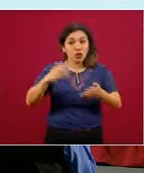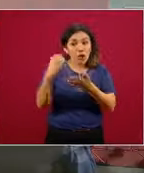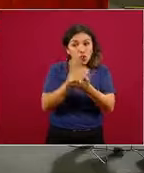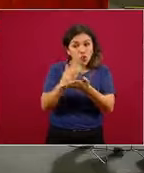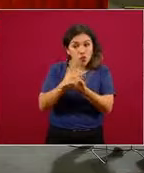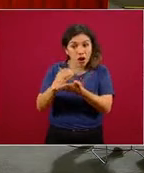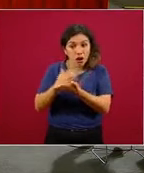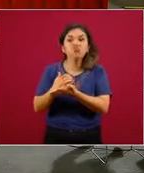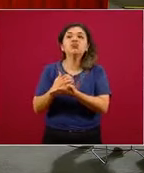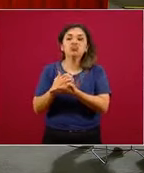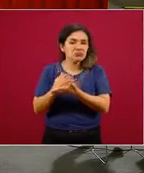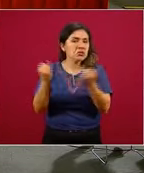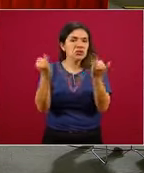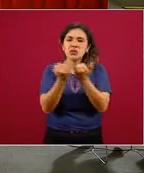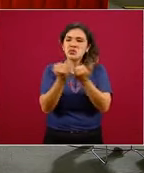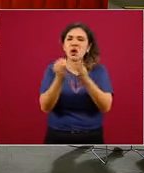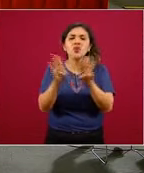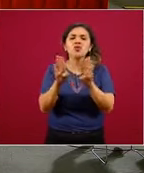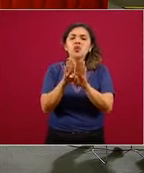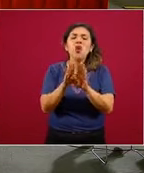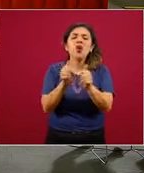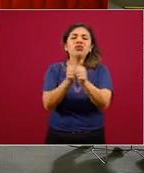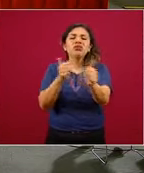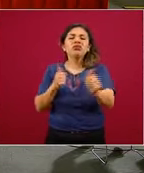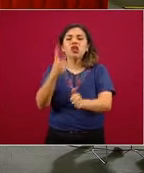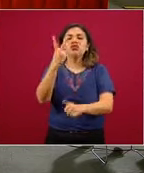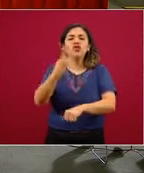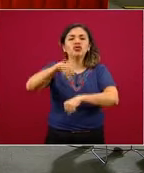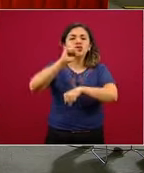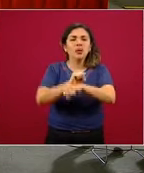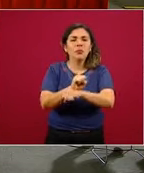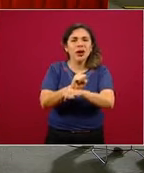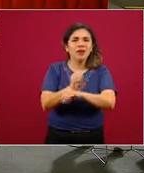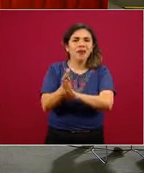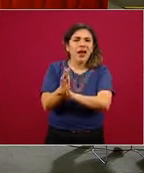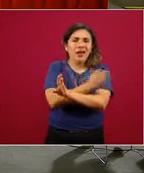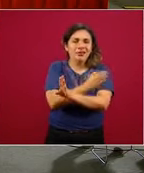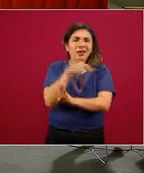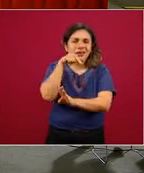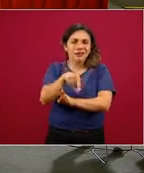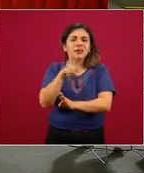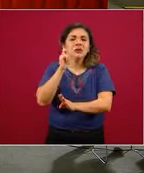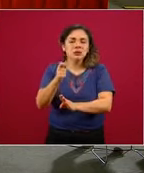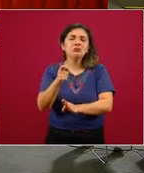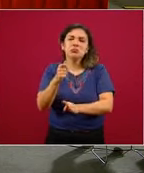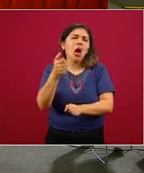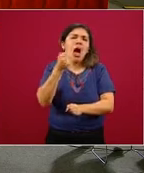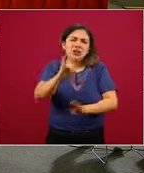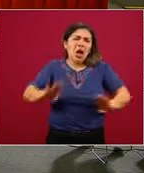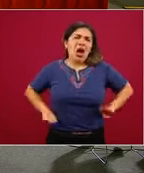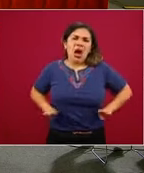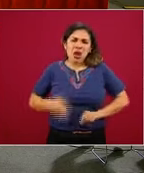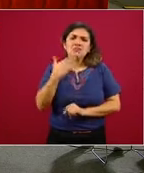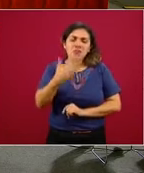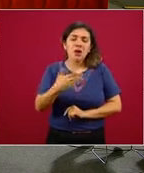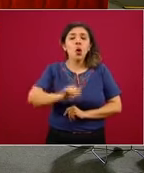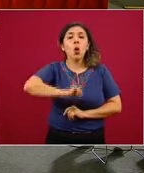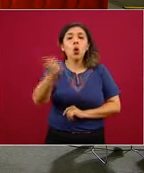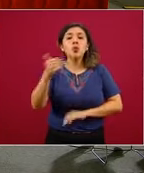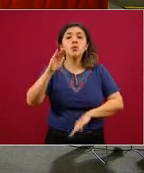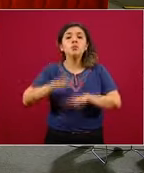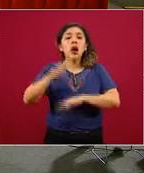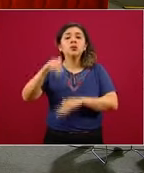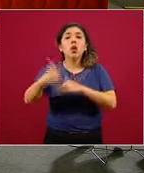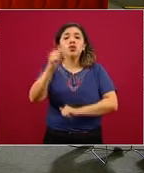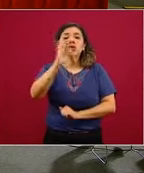siguiendo prácticamente el espejo con retraso de 2 semanas a los casos estimados, lo cual es lo esperado, y un más 11%